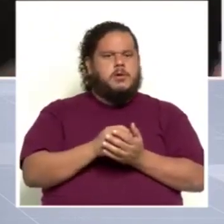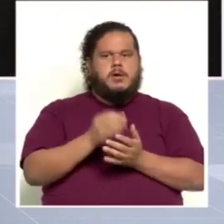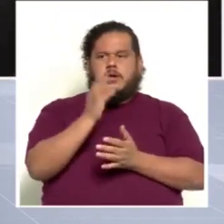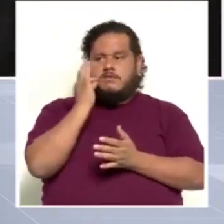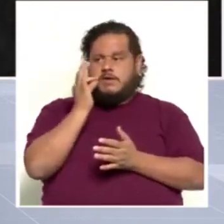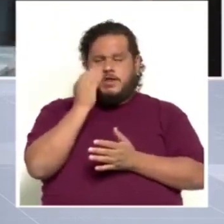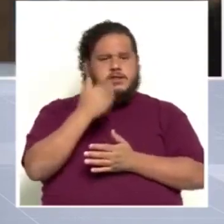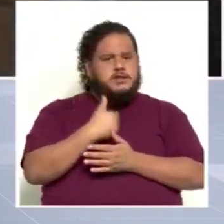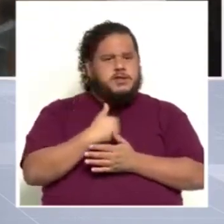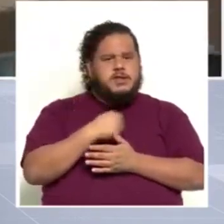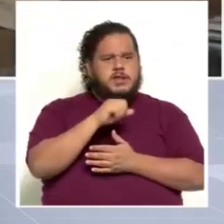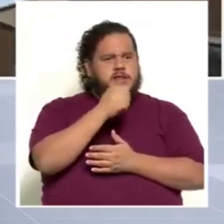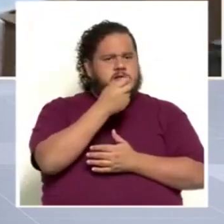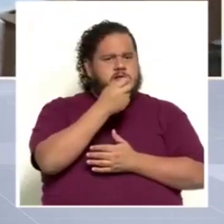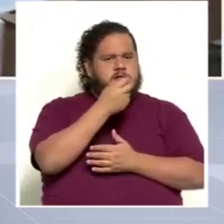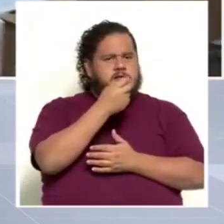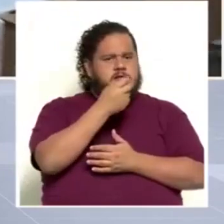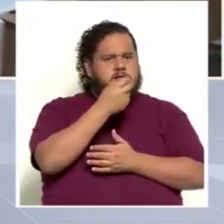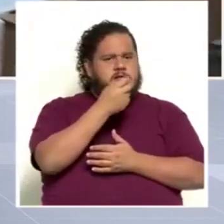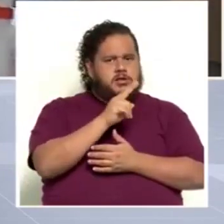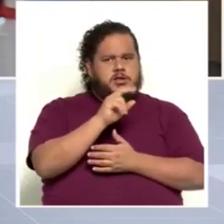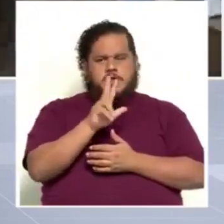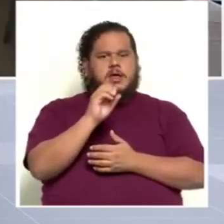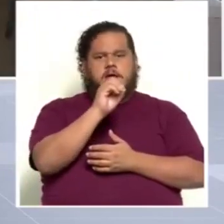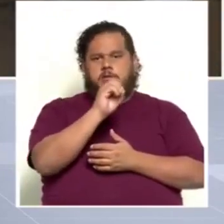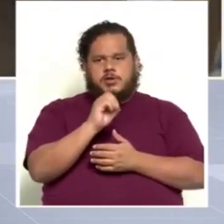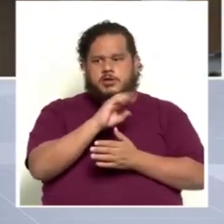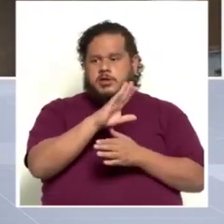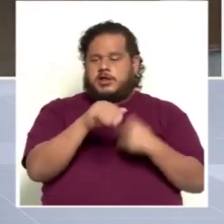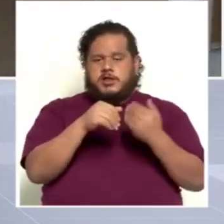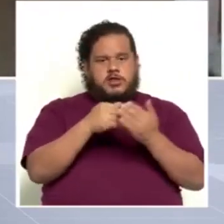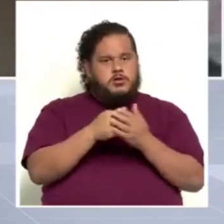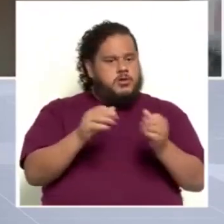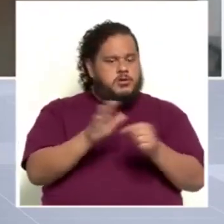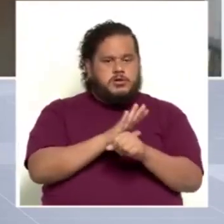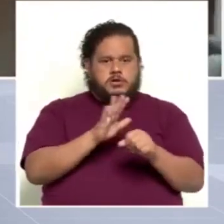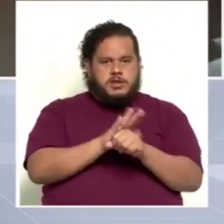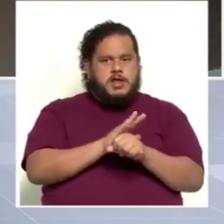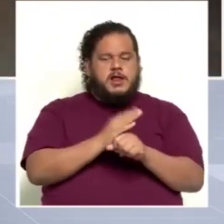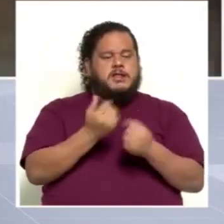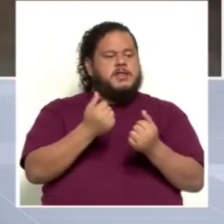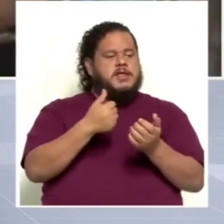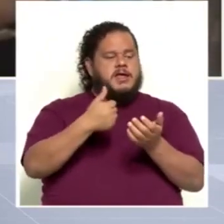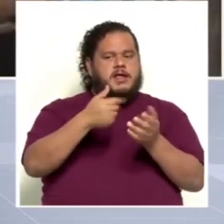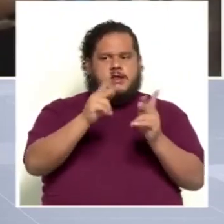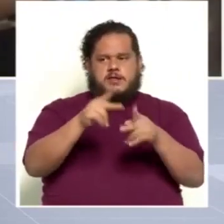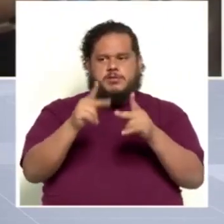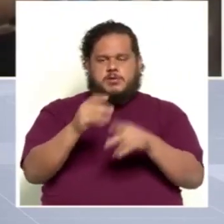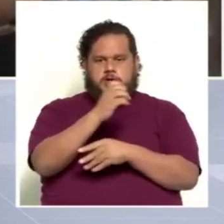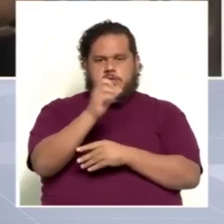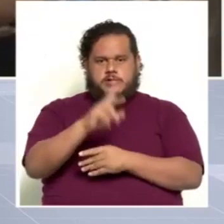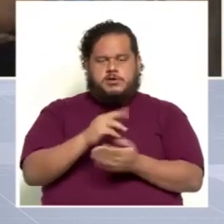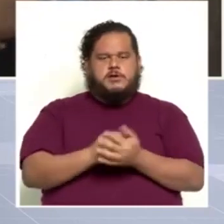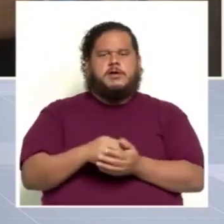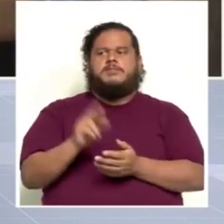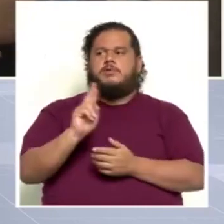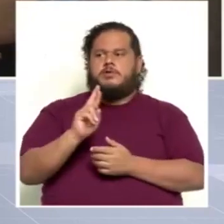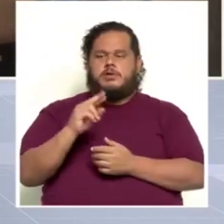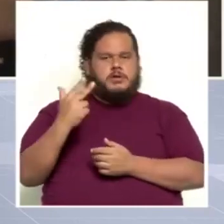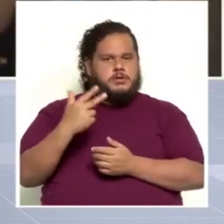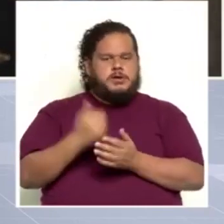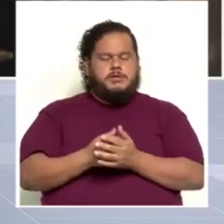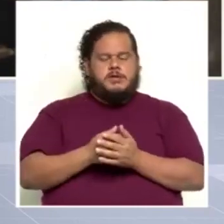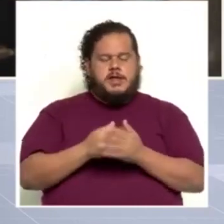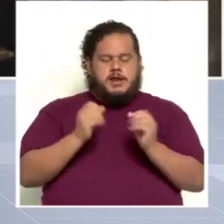lo que tiene es el 12 o 13% del electorado costarricense. Y don Rodrigo Chávez, efectivamente, la